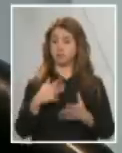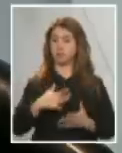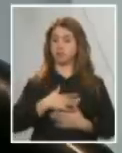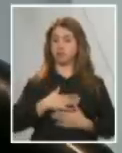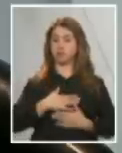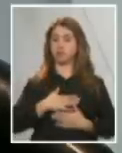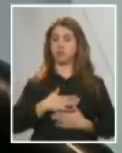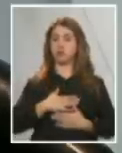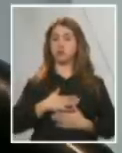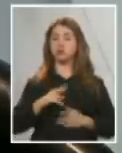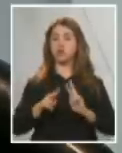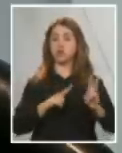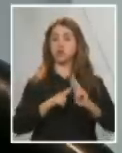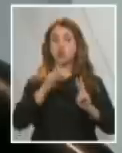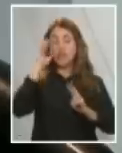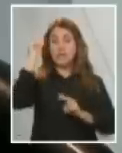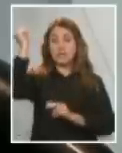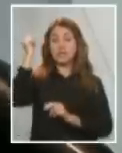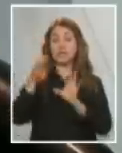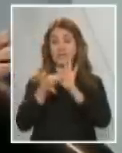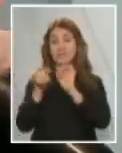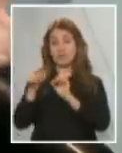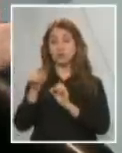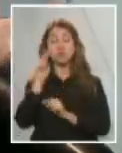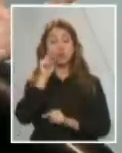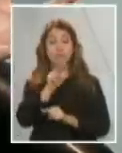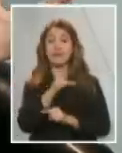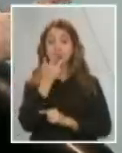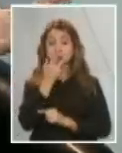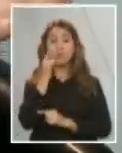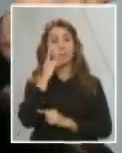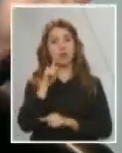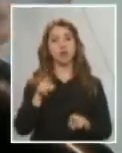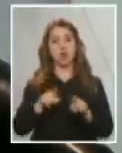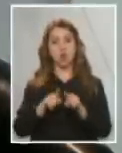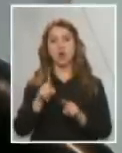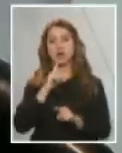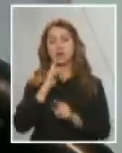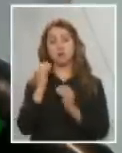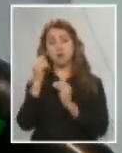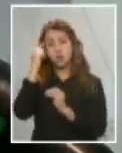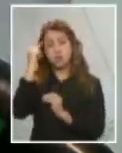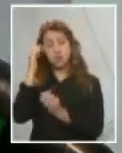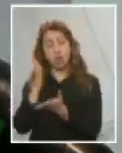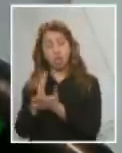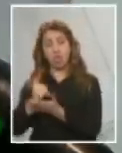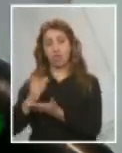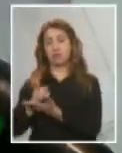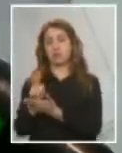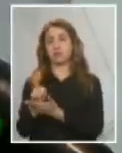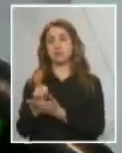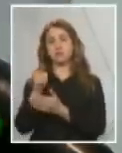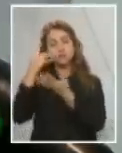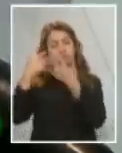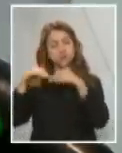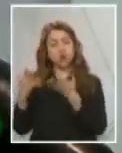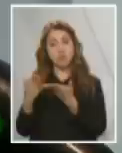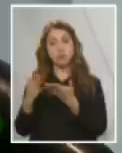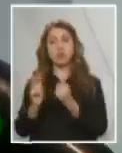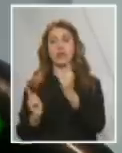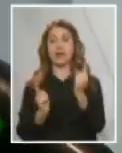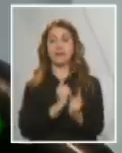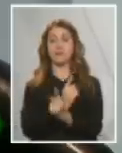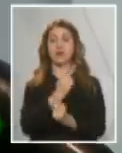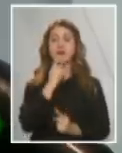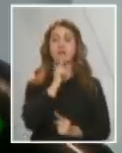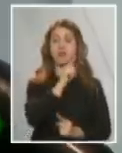solución innovadora, que se ve sencilla, pero que seguramente tiene mucho pienso, pudo cambiarle la vida de